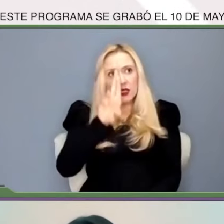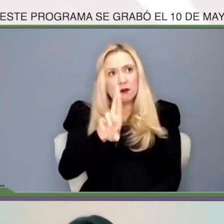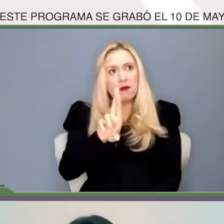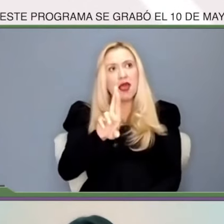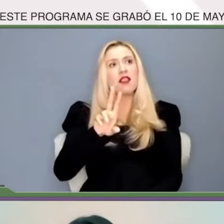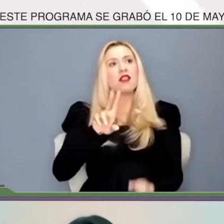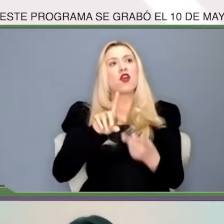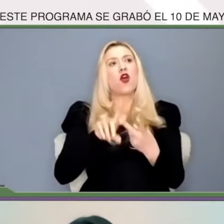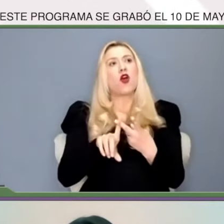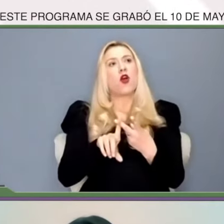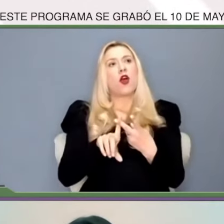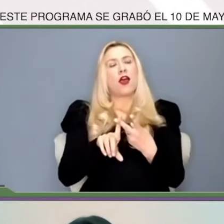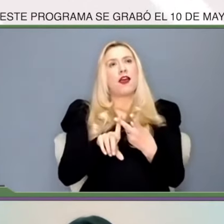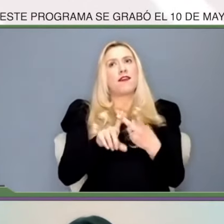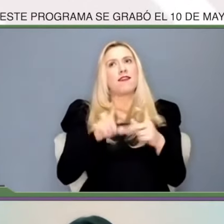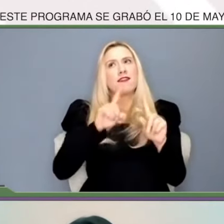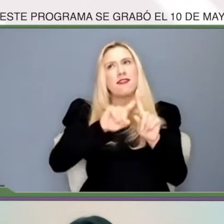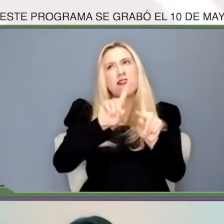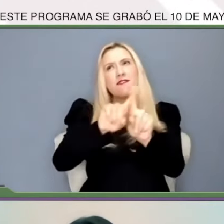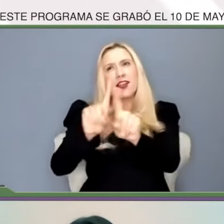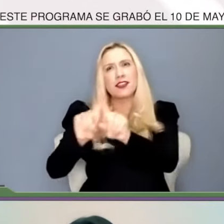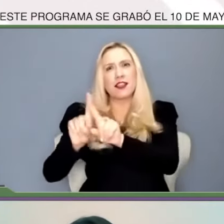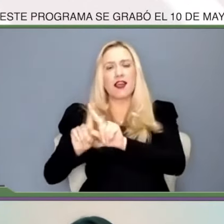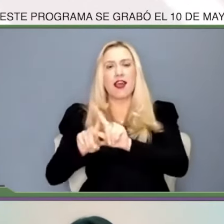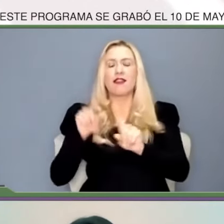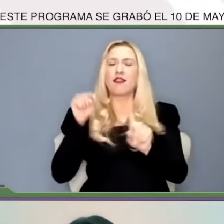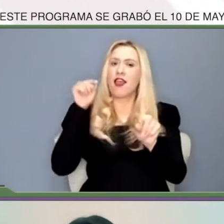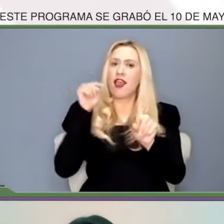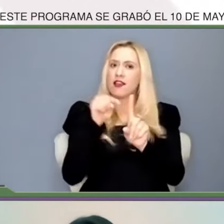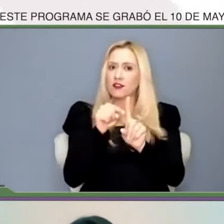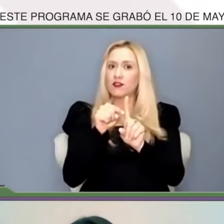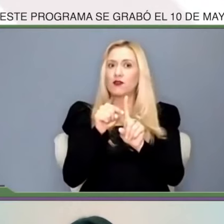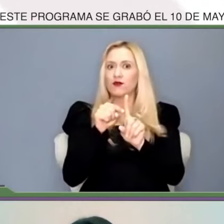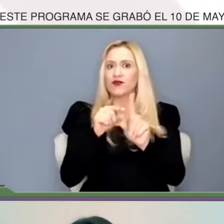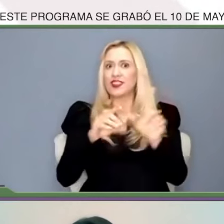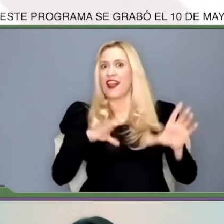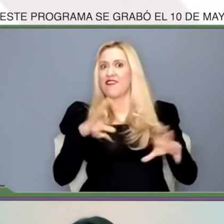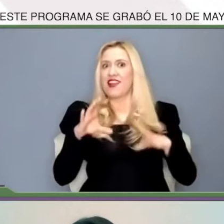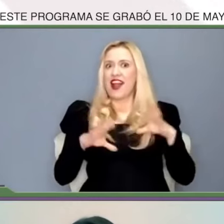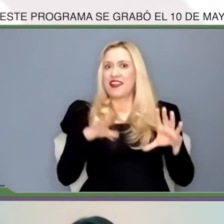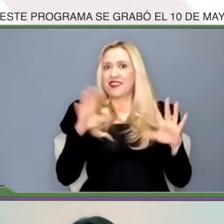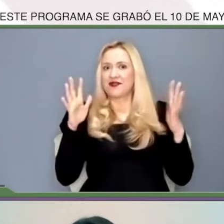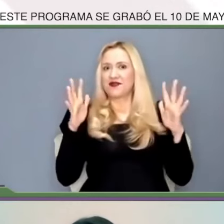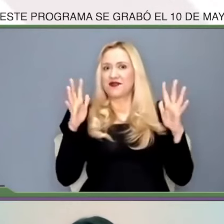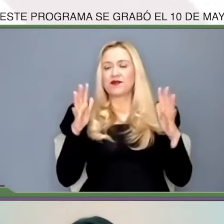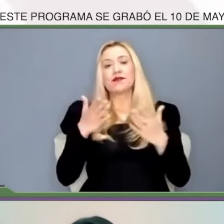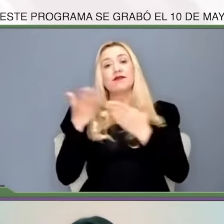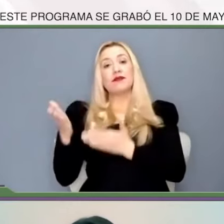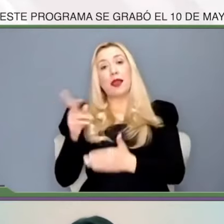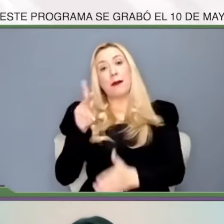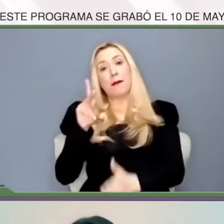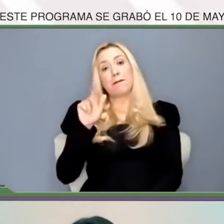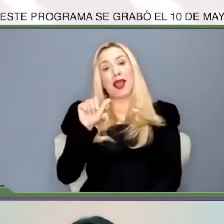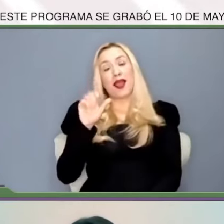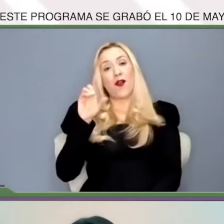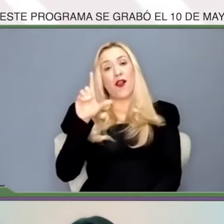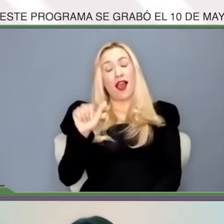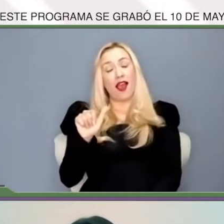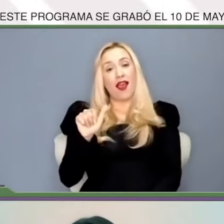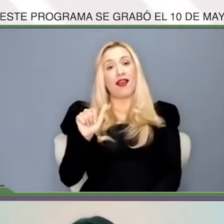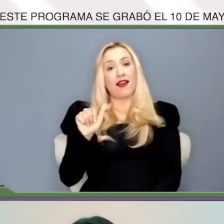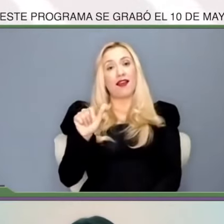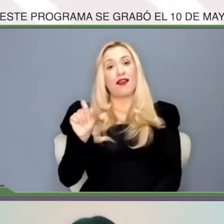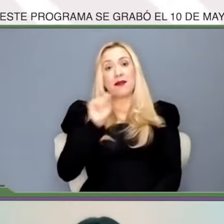la celebración de la diversidad tiene que empezar por ahí. Y justo yo creo que Paola también irá por ahí, porque esa es